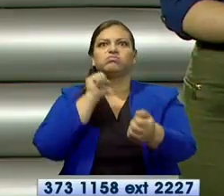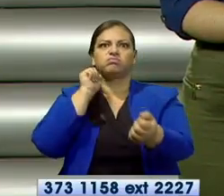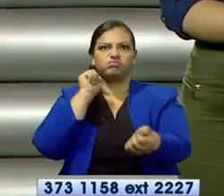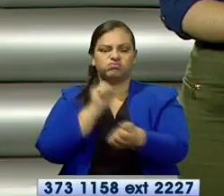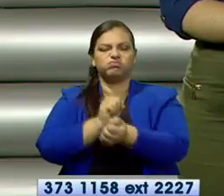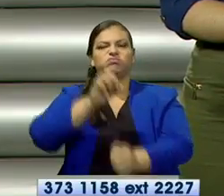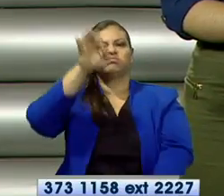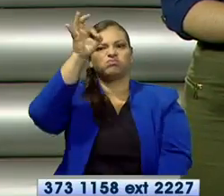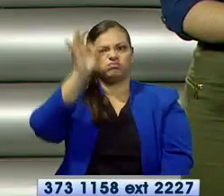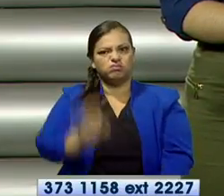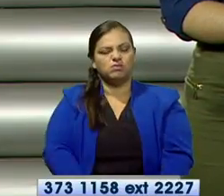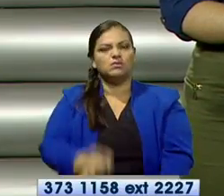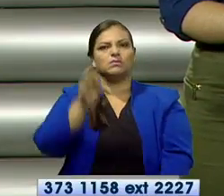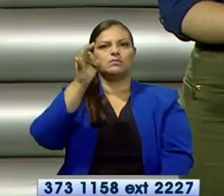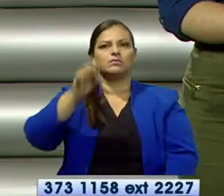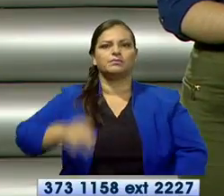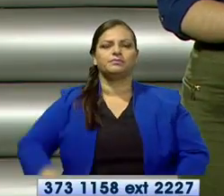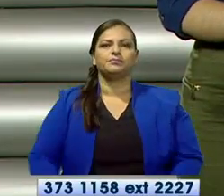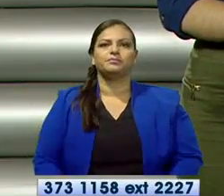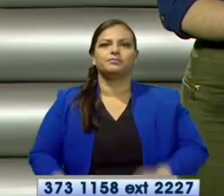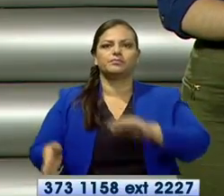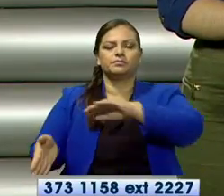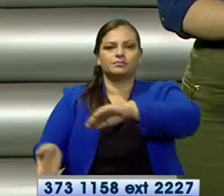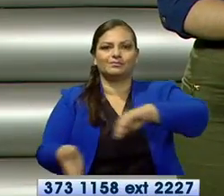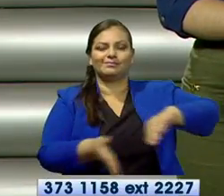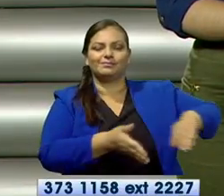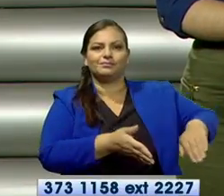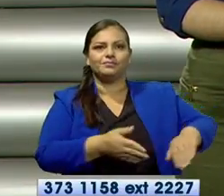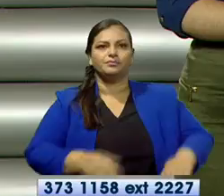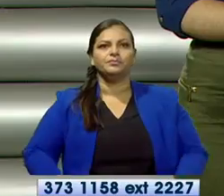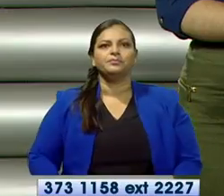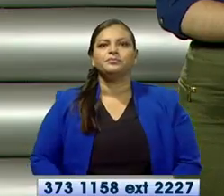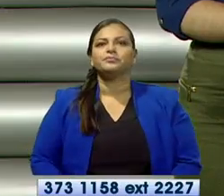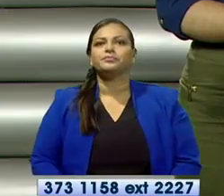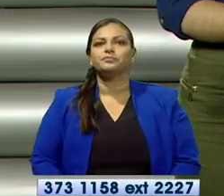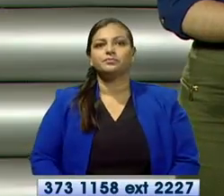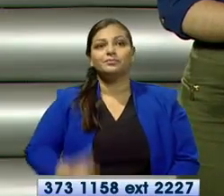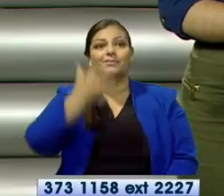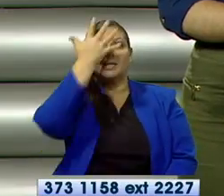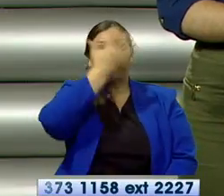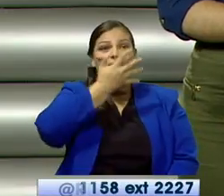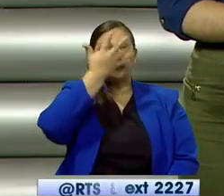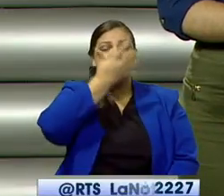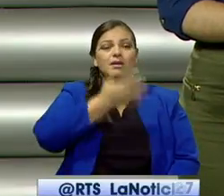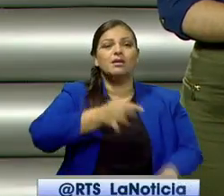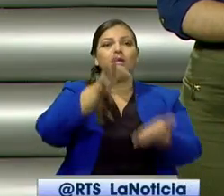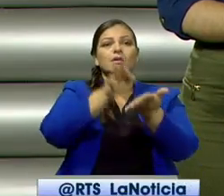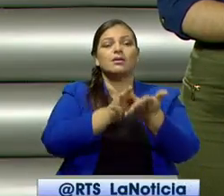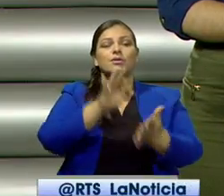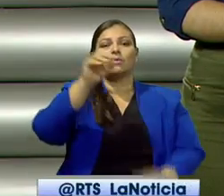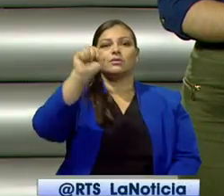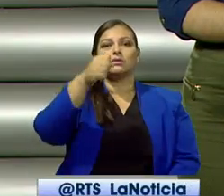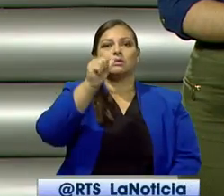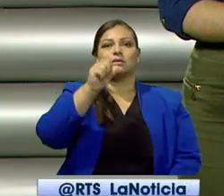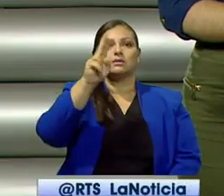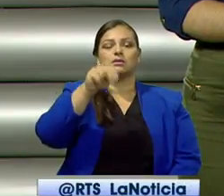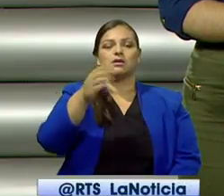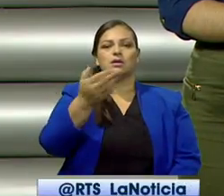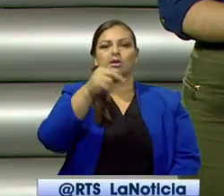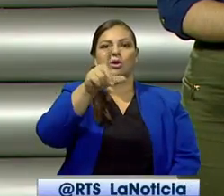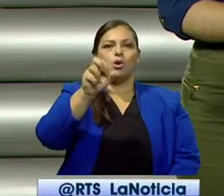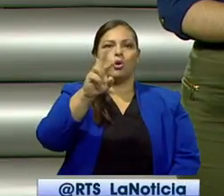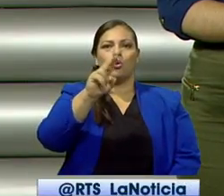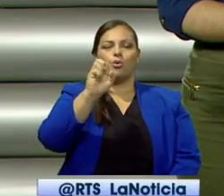Periodistas nacionales e internacionales viajarán a San Lorenzo en la provincia de Esmeraldas con el fin de buscar la entrega de los cuerpos del